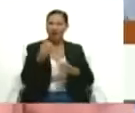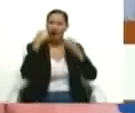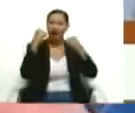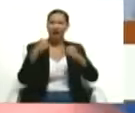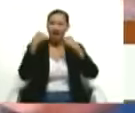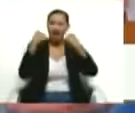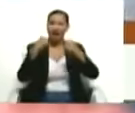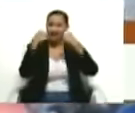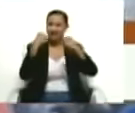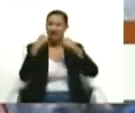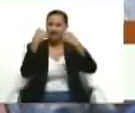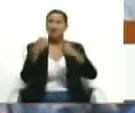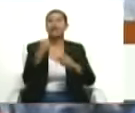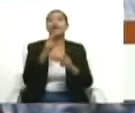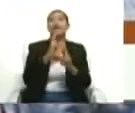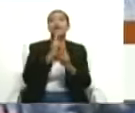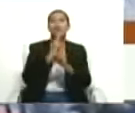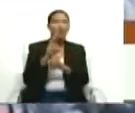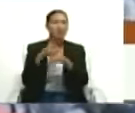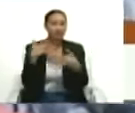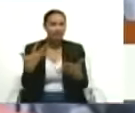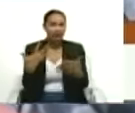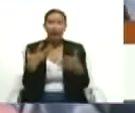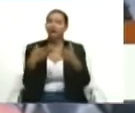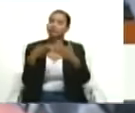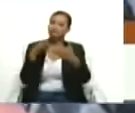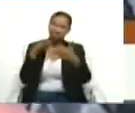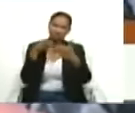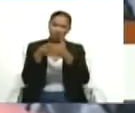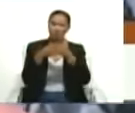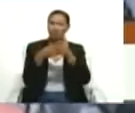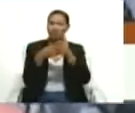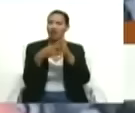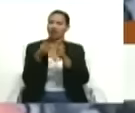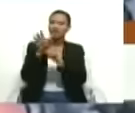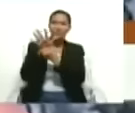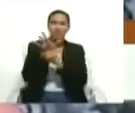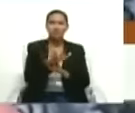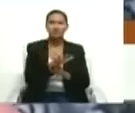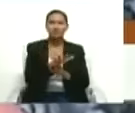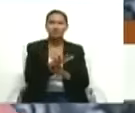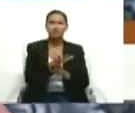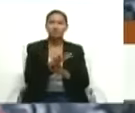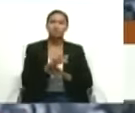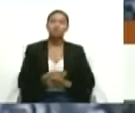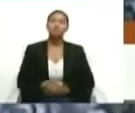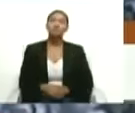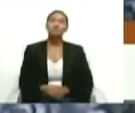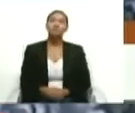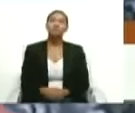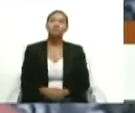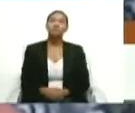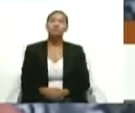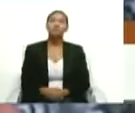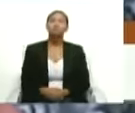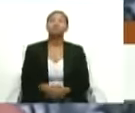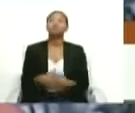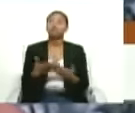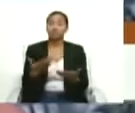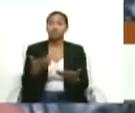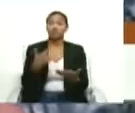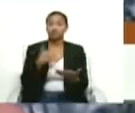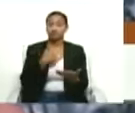la respuesta es la represión. Y en nuestro continente,